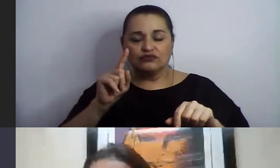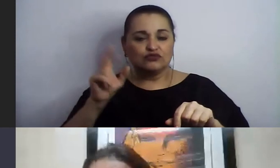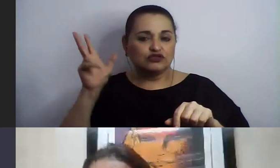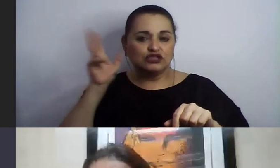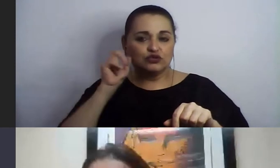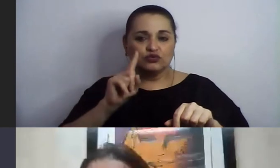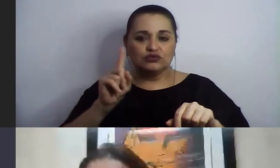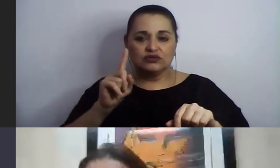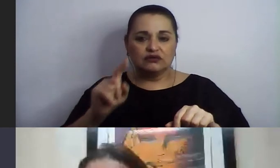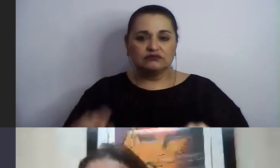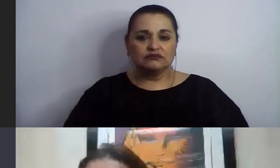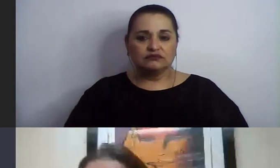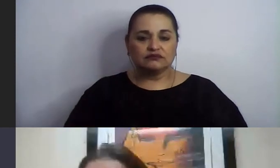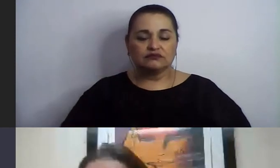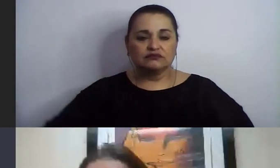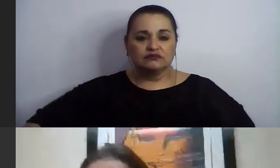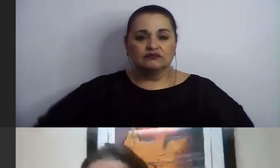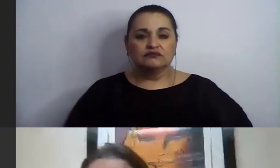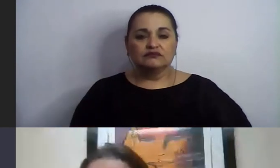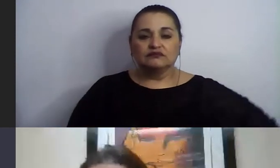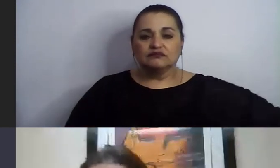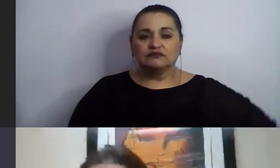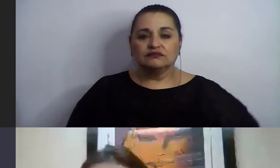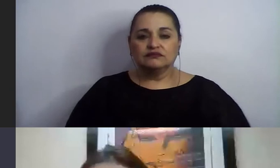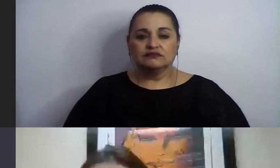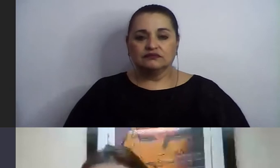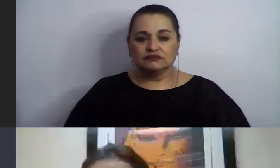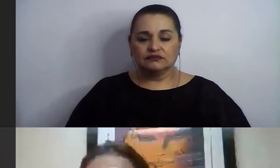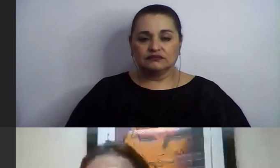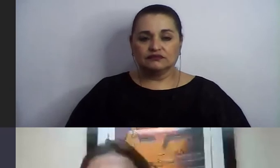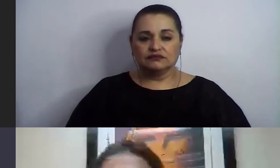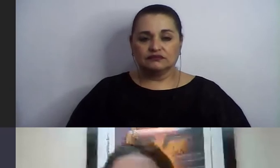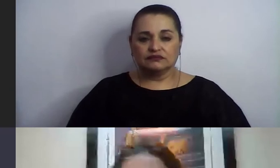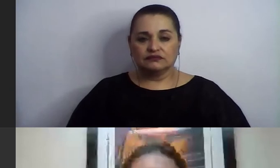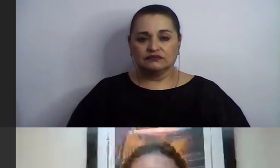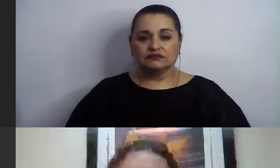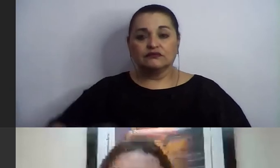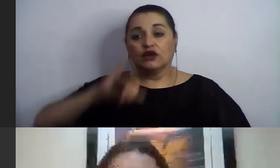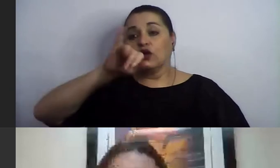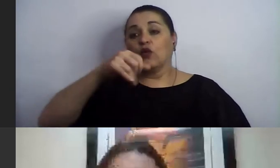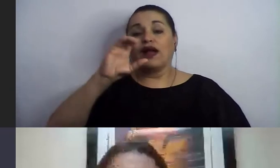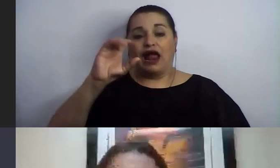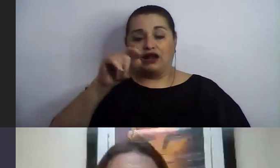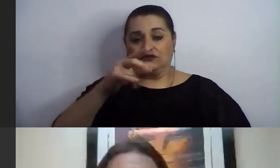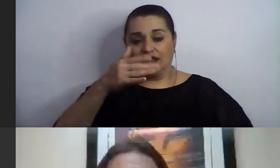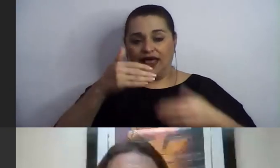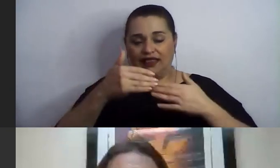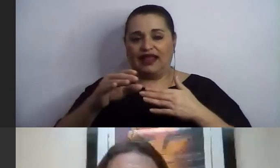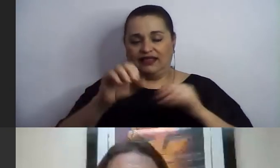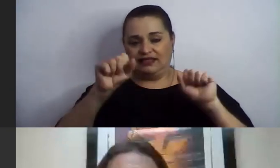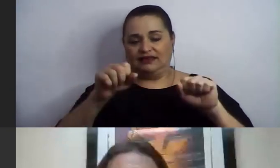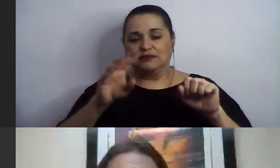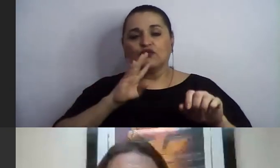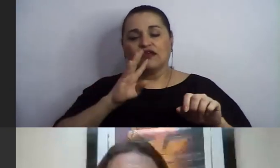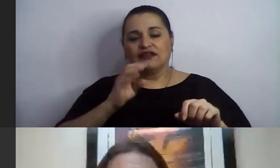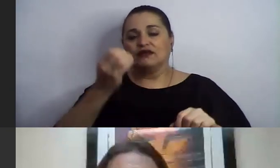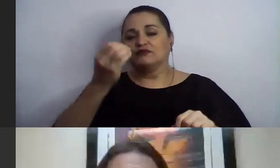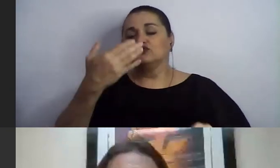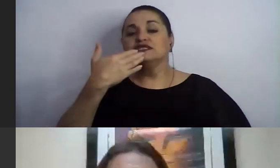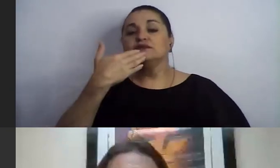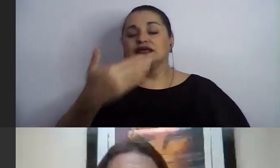no aquí puso que lo intentó don Juan Carlos perfecto adelante sí muchísimas